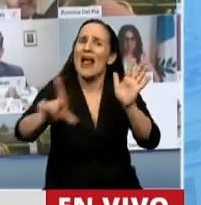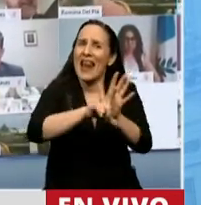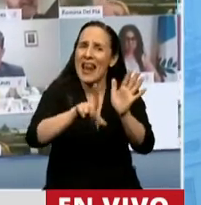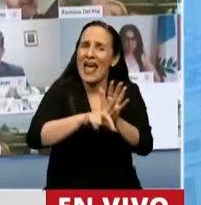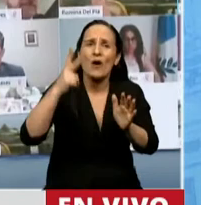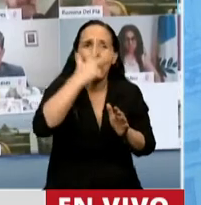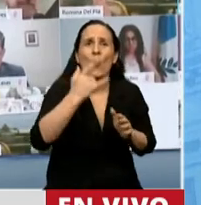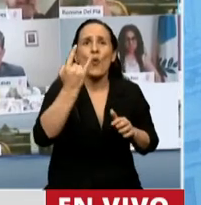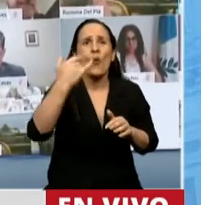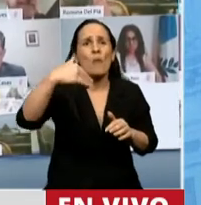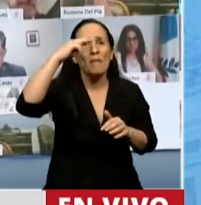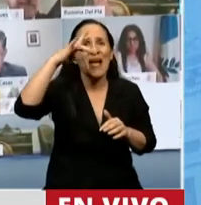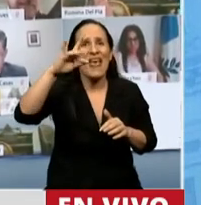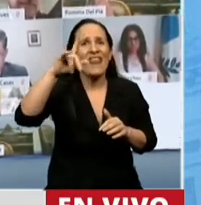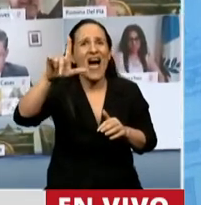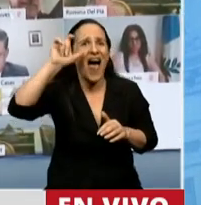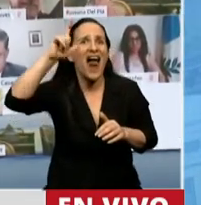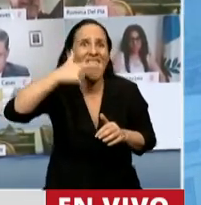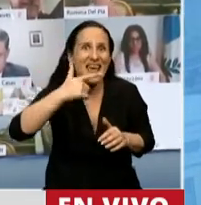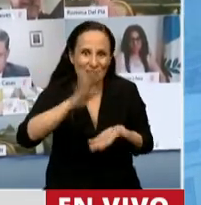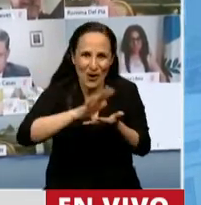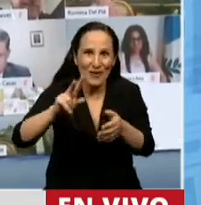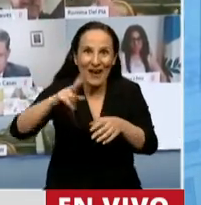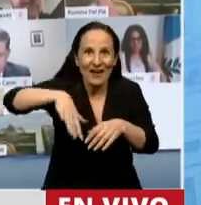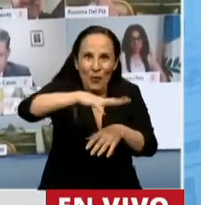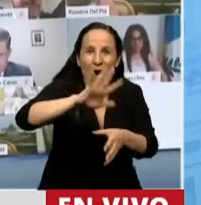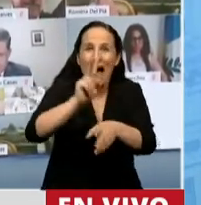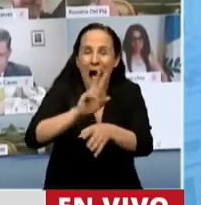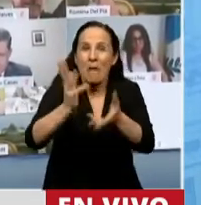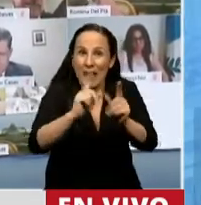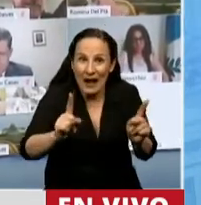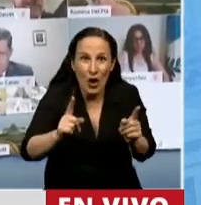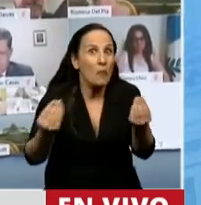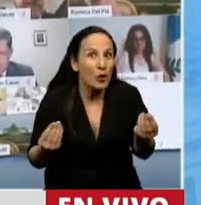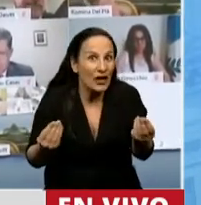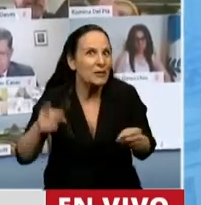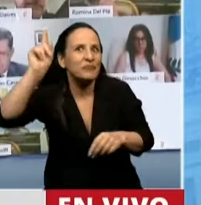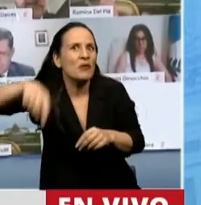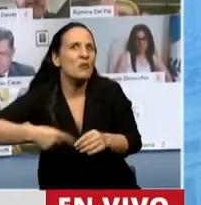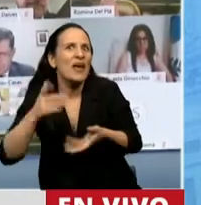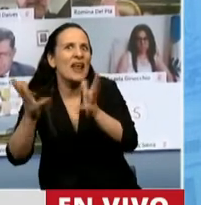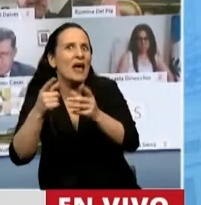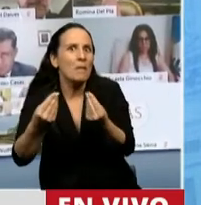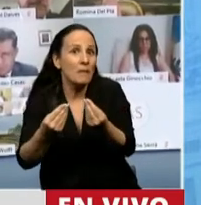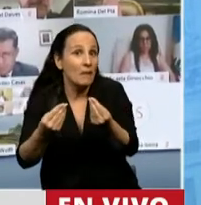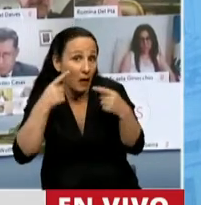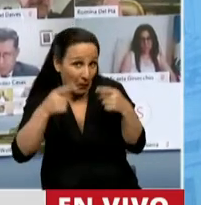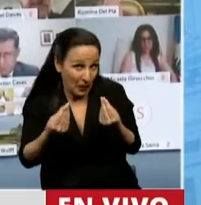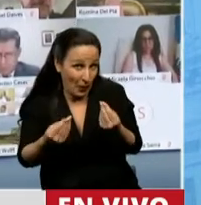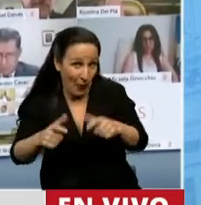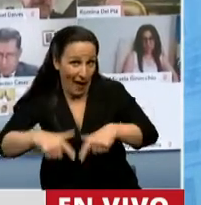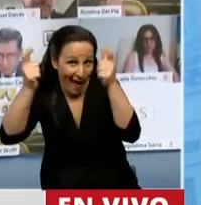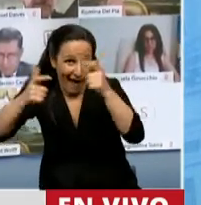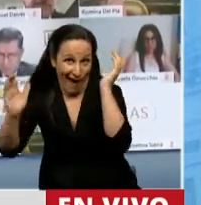que discutir la ley de humedales, pero también tenemos que hacer que se cumplan las leyes que ya existen. Porque parte de los incendios tienen que ver con la deforestación. No vamos a cumplir la ley de